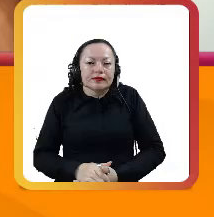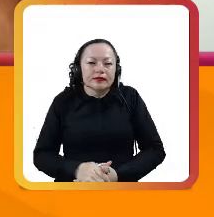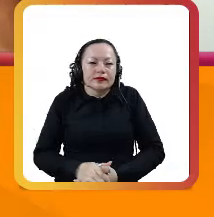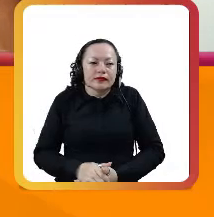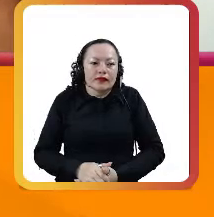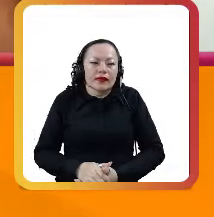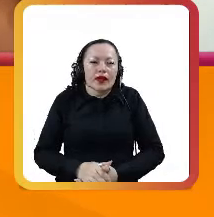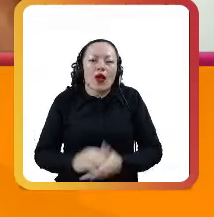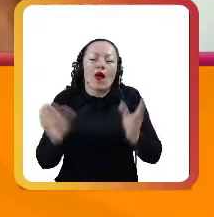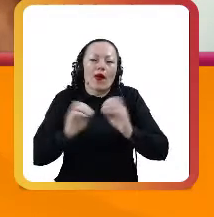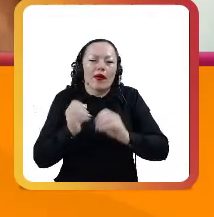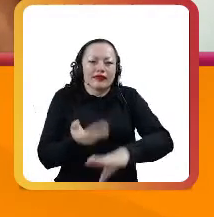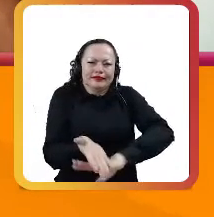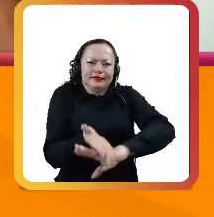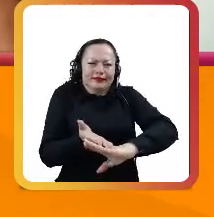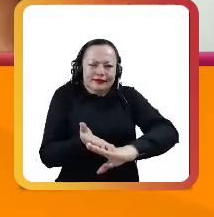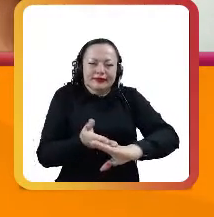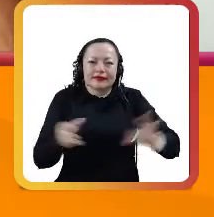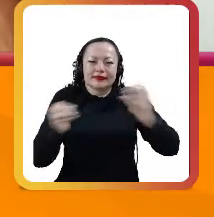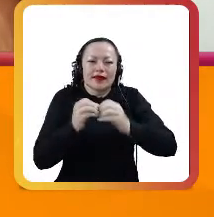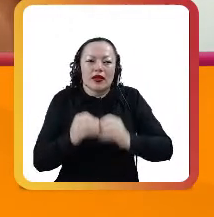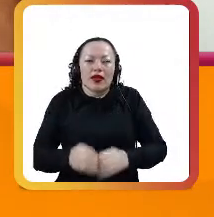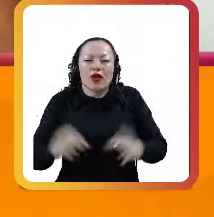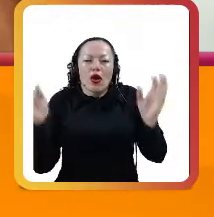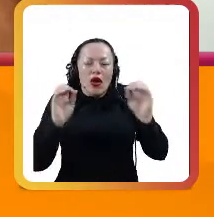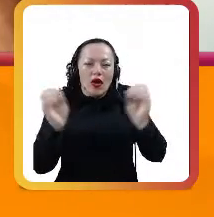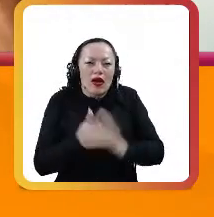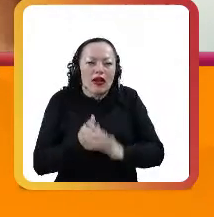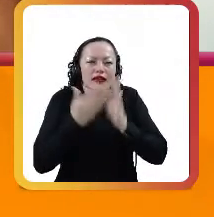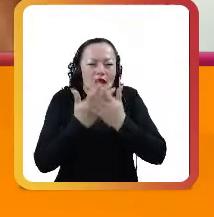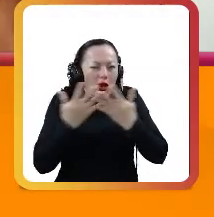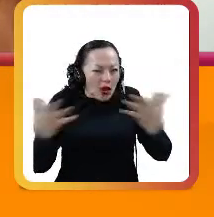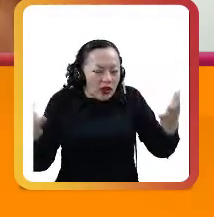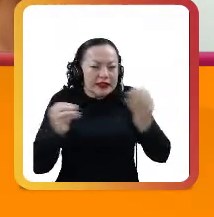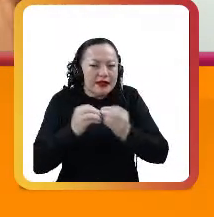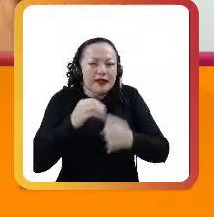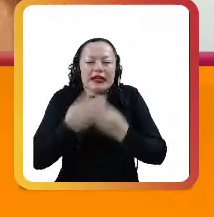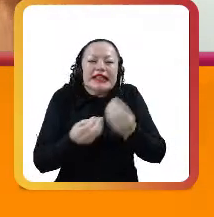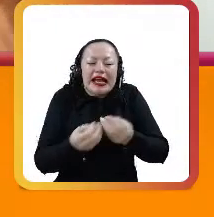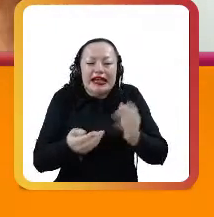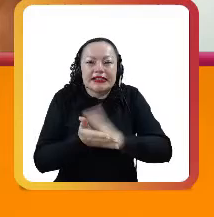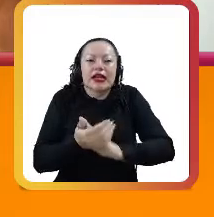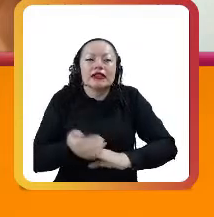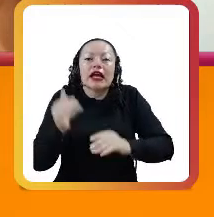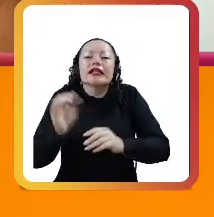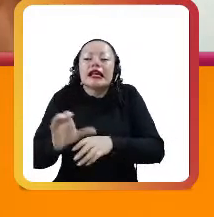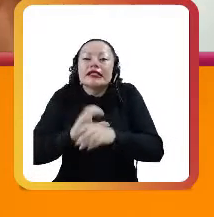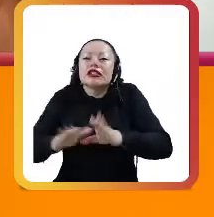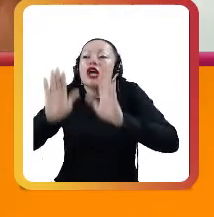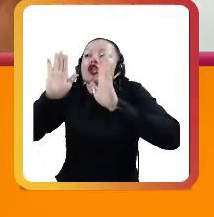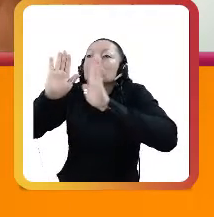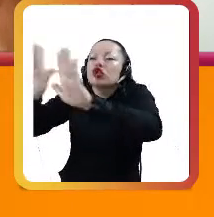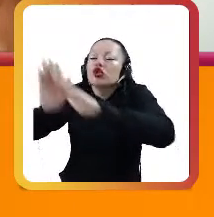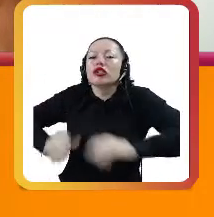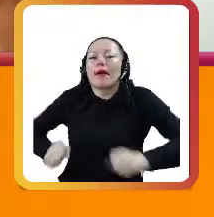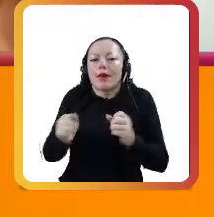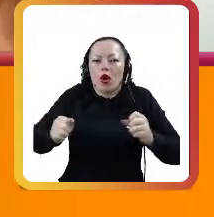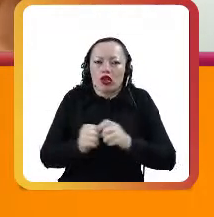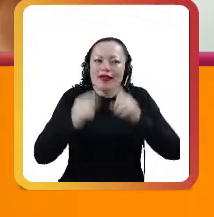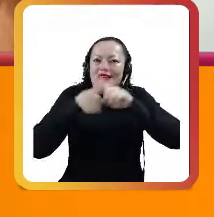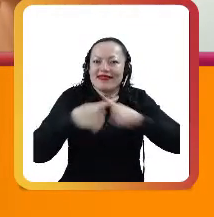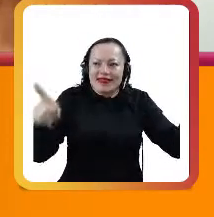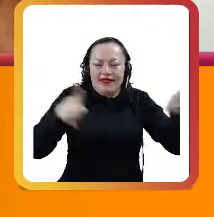o restricciones o salvedades que hayan, son para esa ciudad, son para Bogotá. Y a